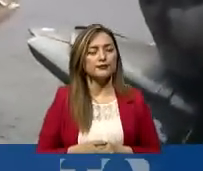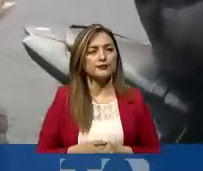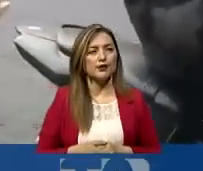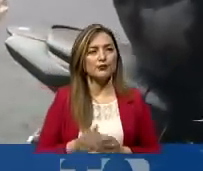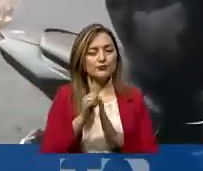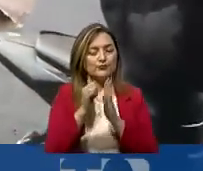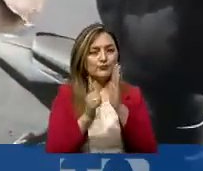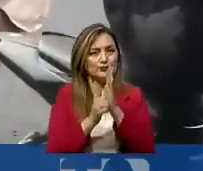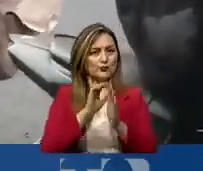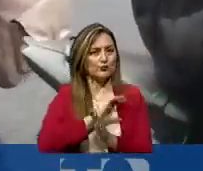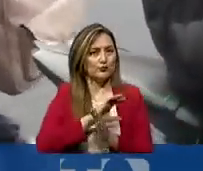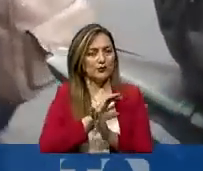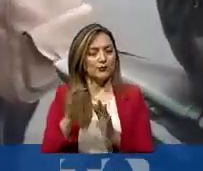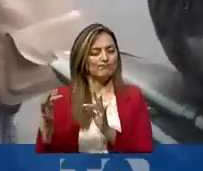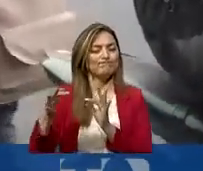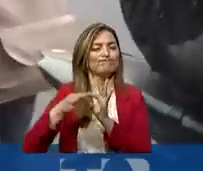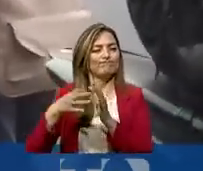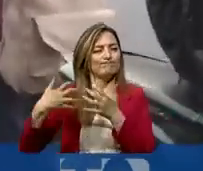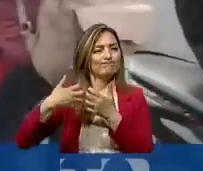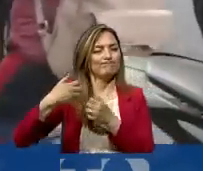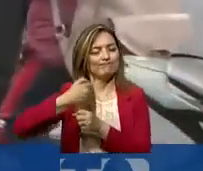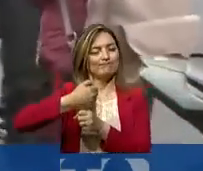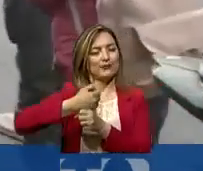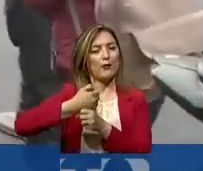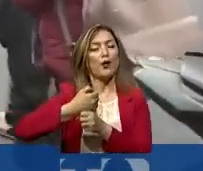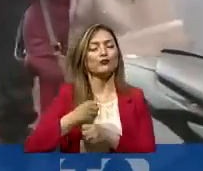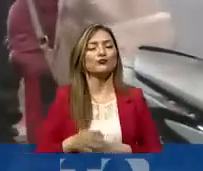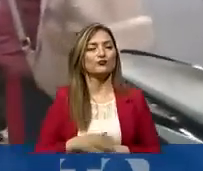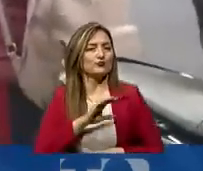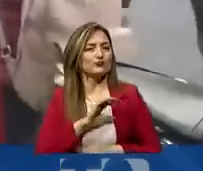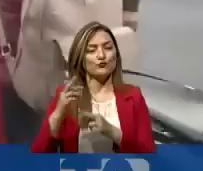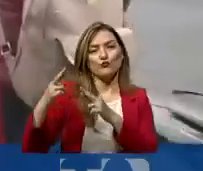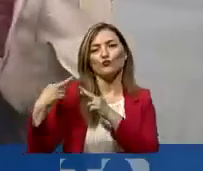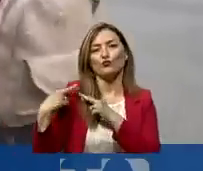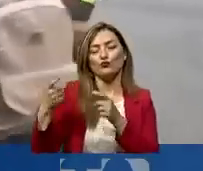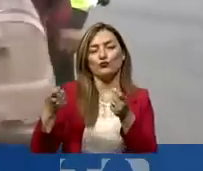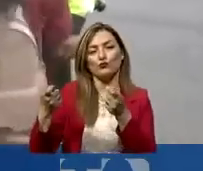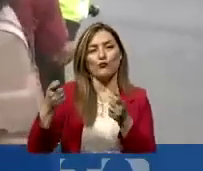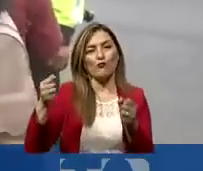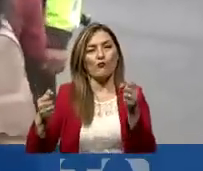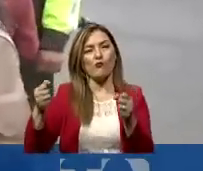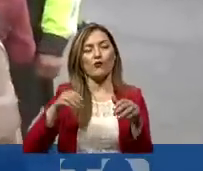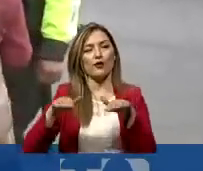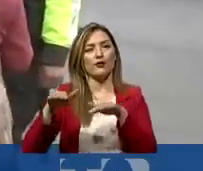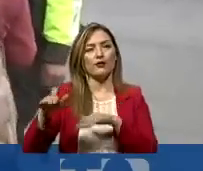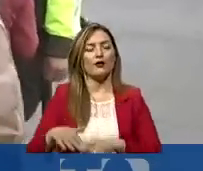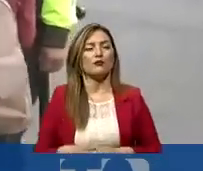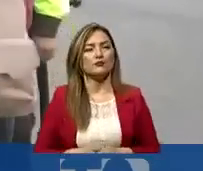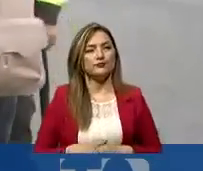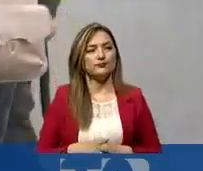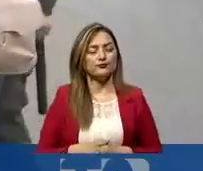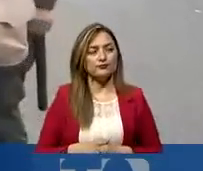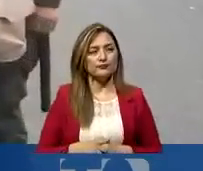Tránsito para poder ellos como ente encargado de... Permítame un segundito, vamos